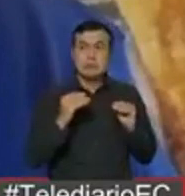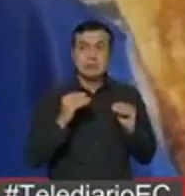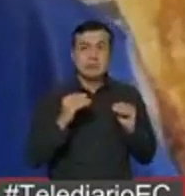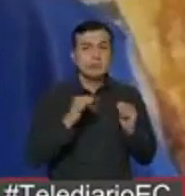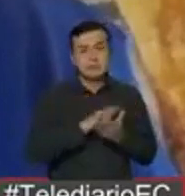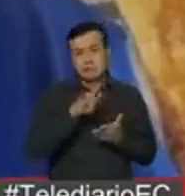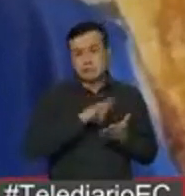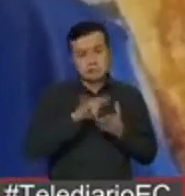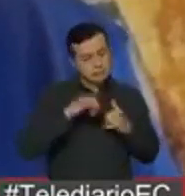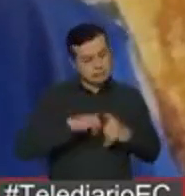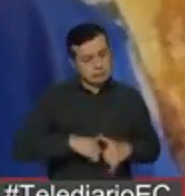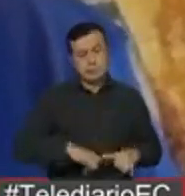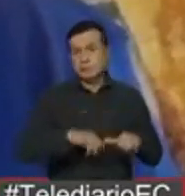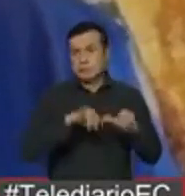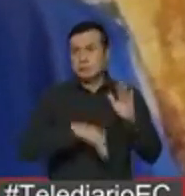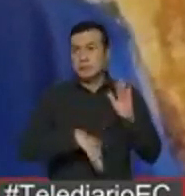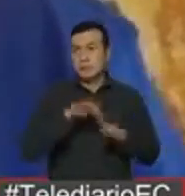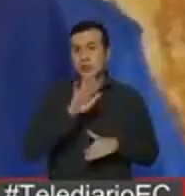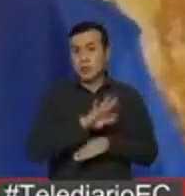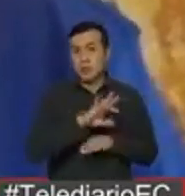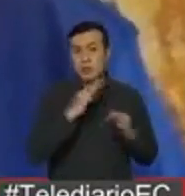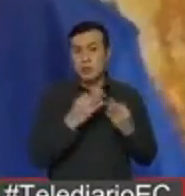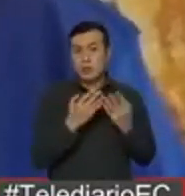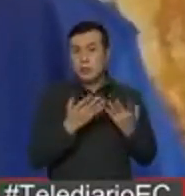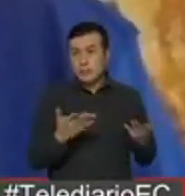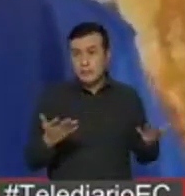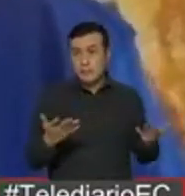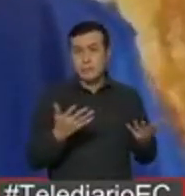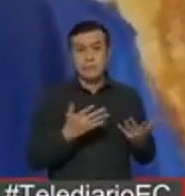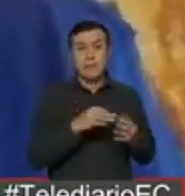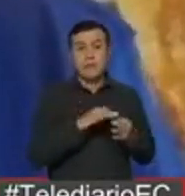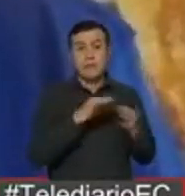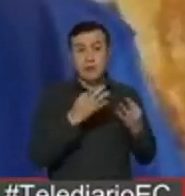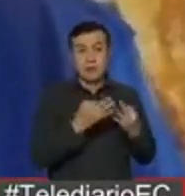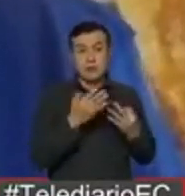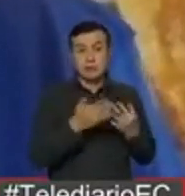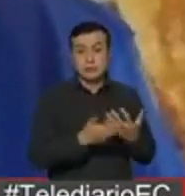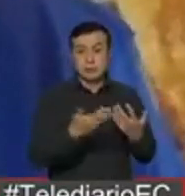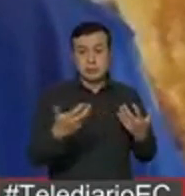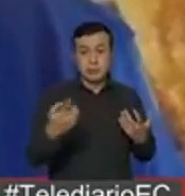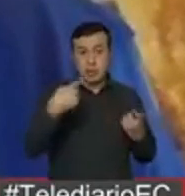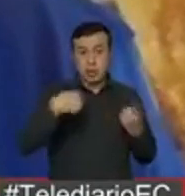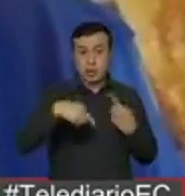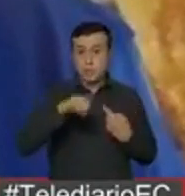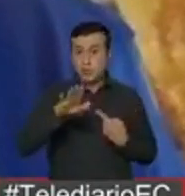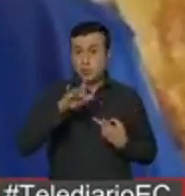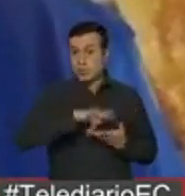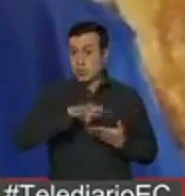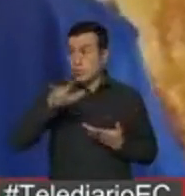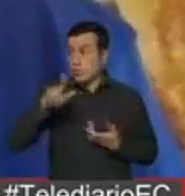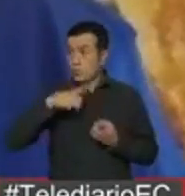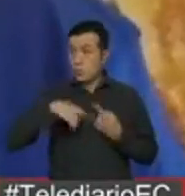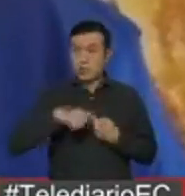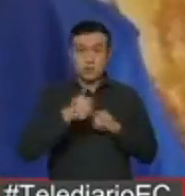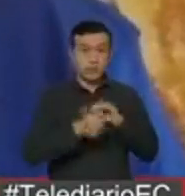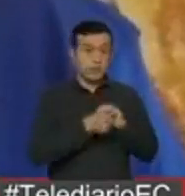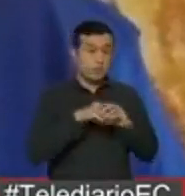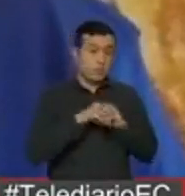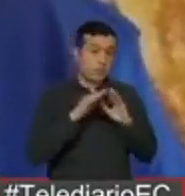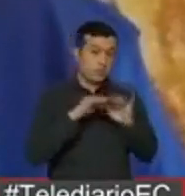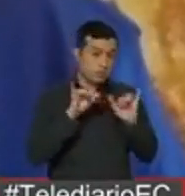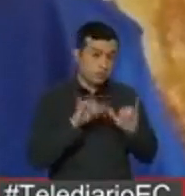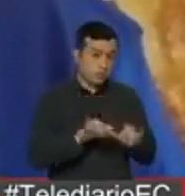vuelos, influyendo también su familia de tenerlos fuera o en cuarentena cuando regresaban bajo observación por